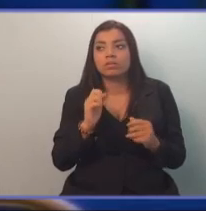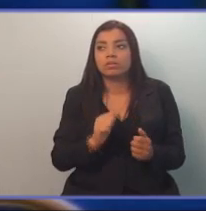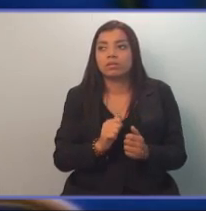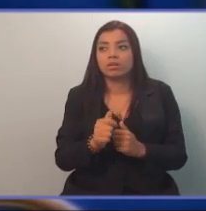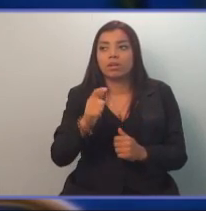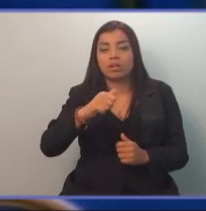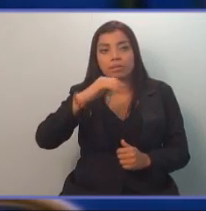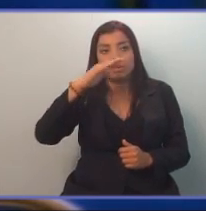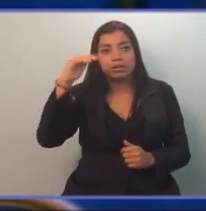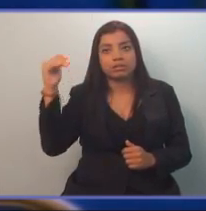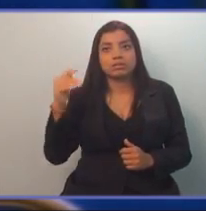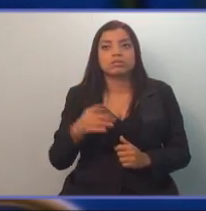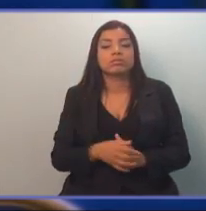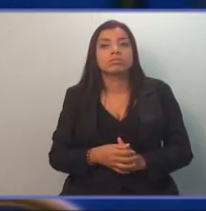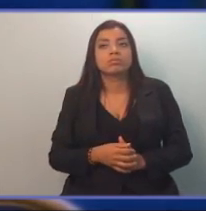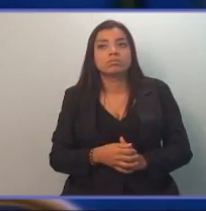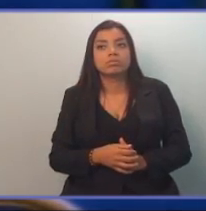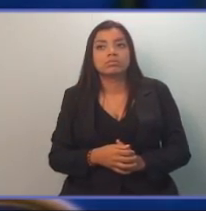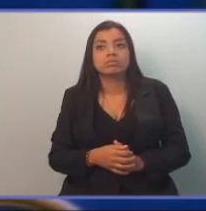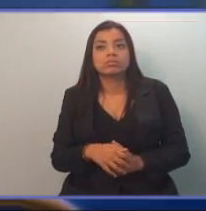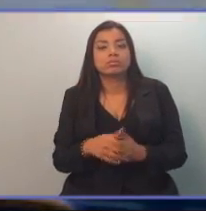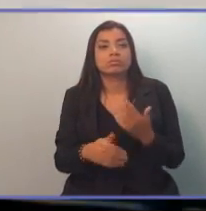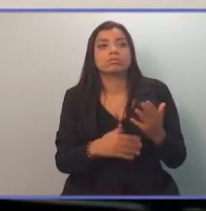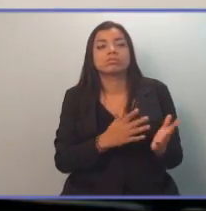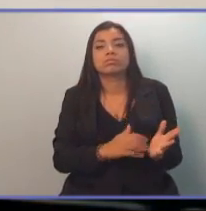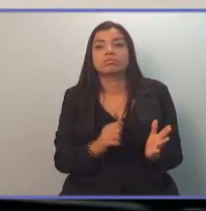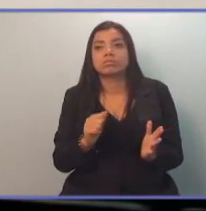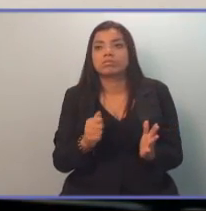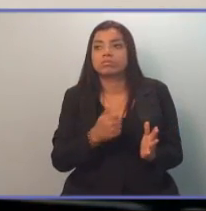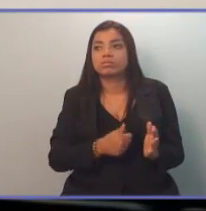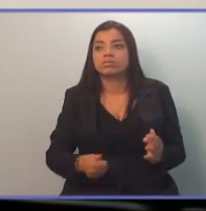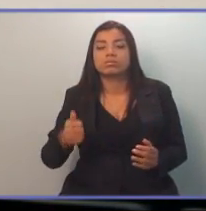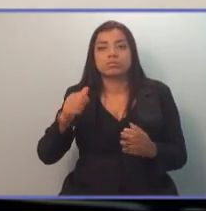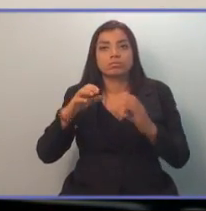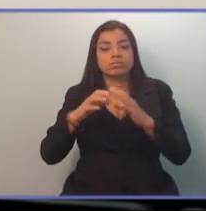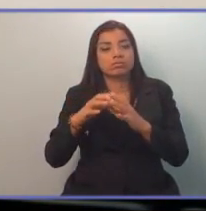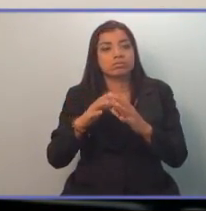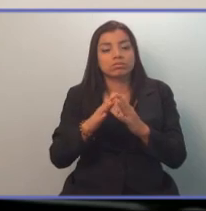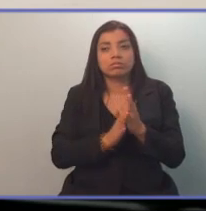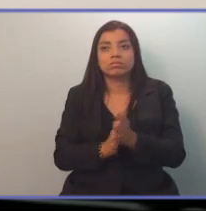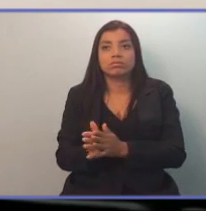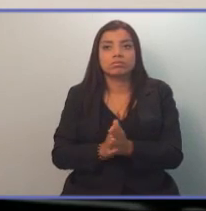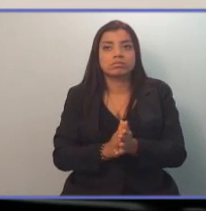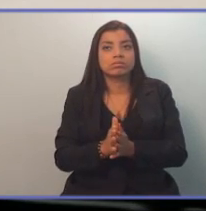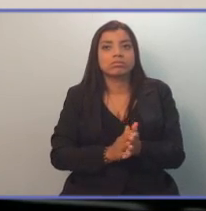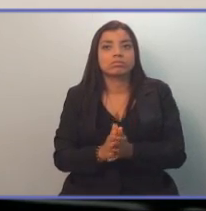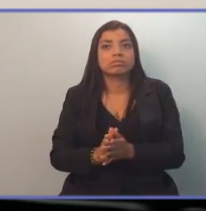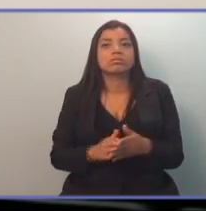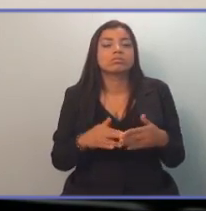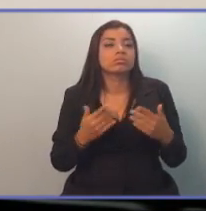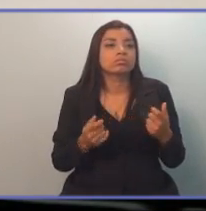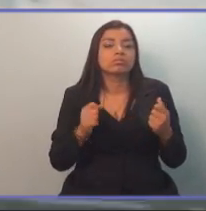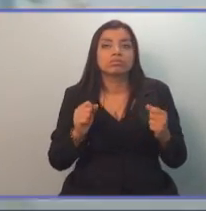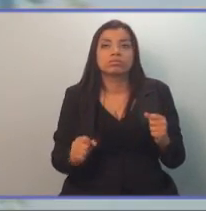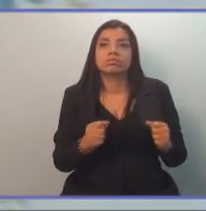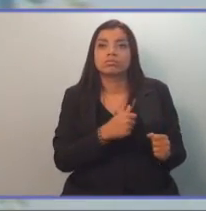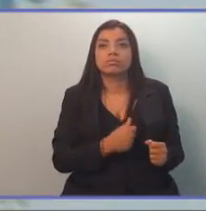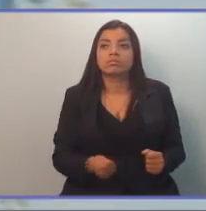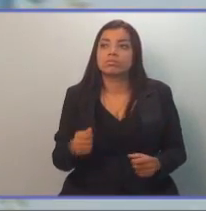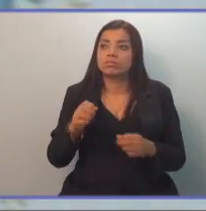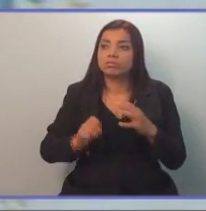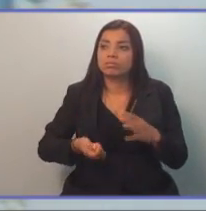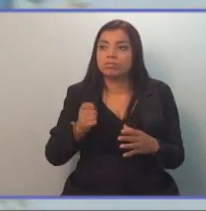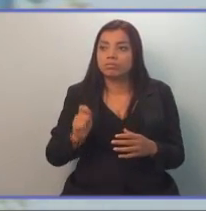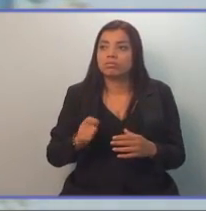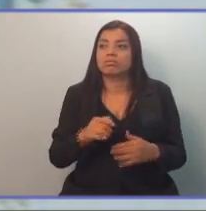nivel nacional. La Corte está interesada definitivamente en dotar a los tribunales de los